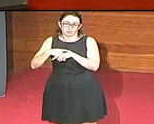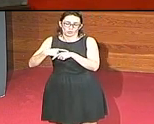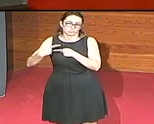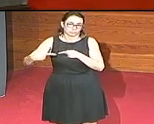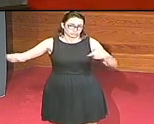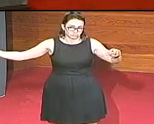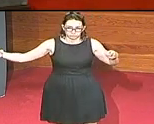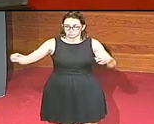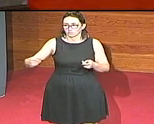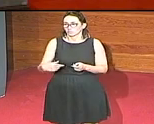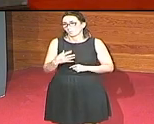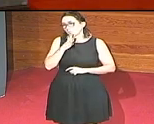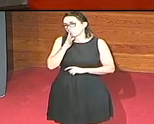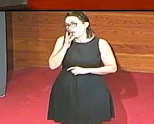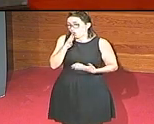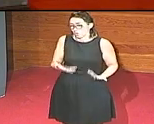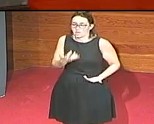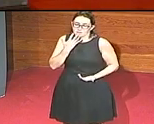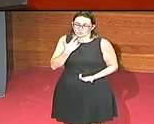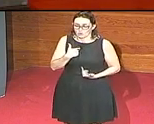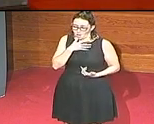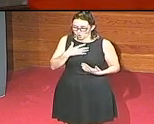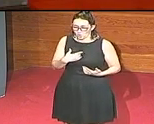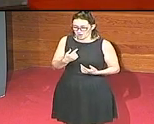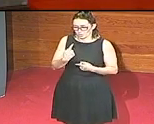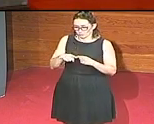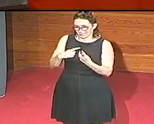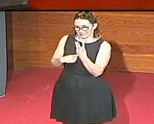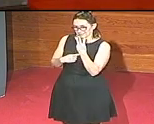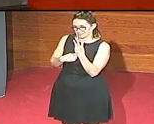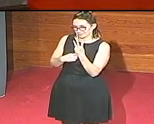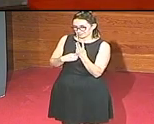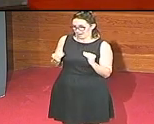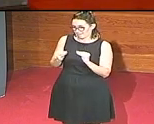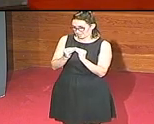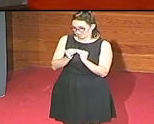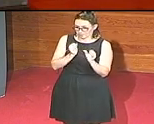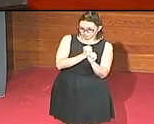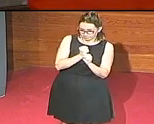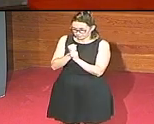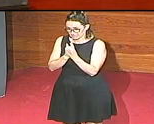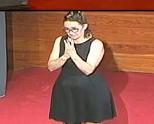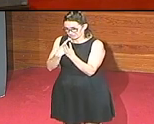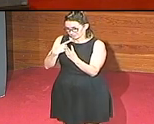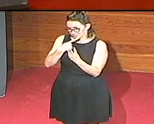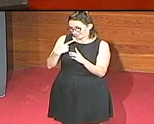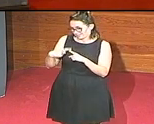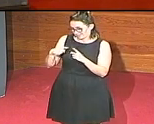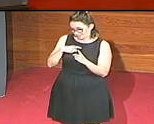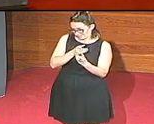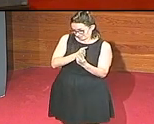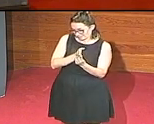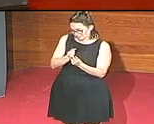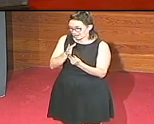estás trabajando ahora mismo igual estoy trabajando con tres cosas a la vez entonces si estamos preparando un especial del